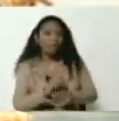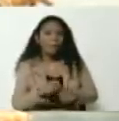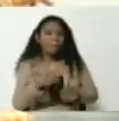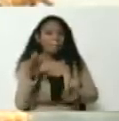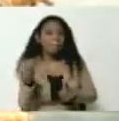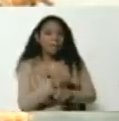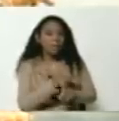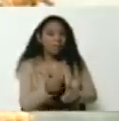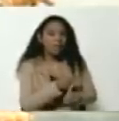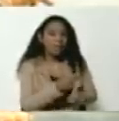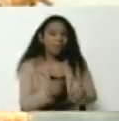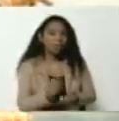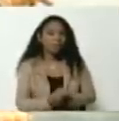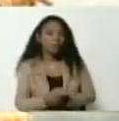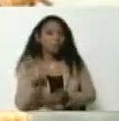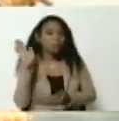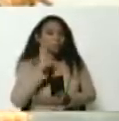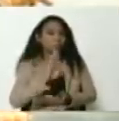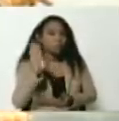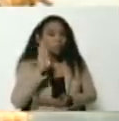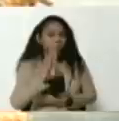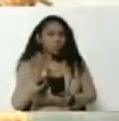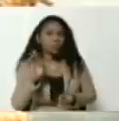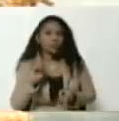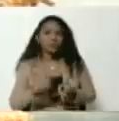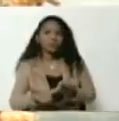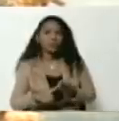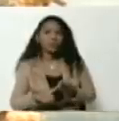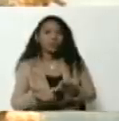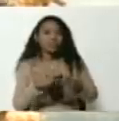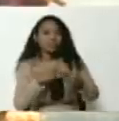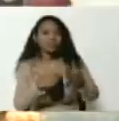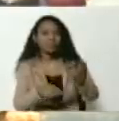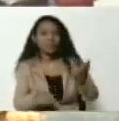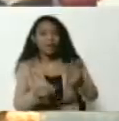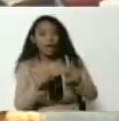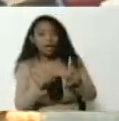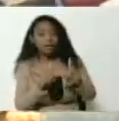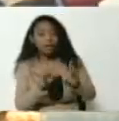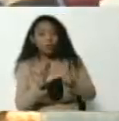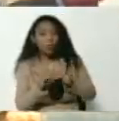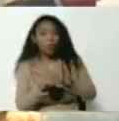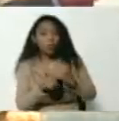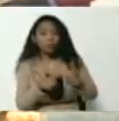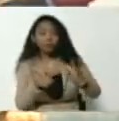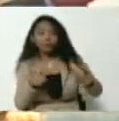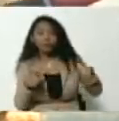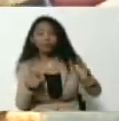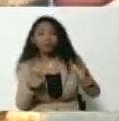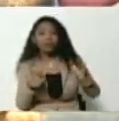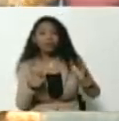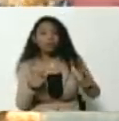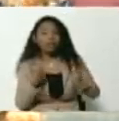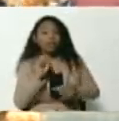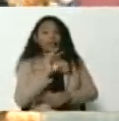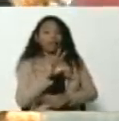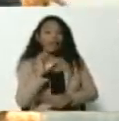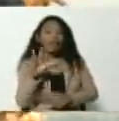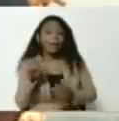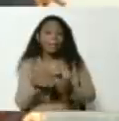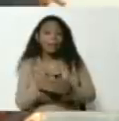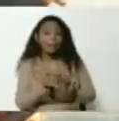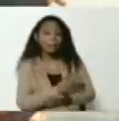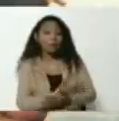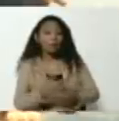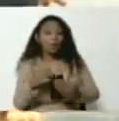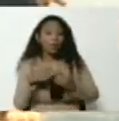maltrato, suciedad. De allí a estos robos gigantescos que ascienden a la cantidad de 33 mil millones de